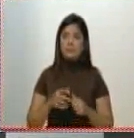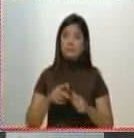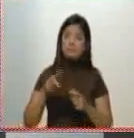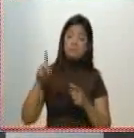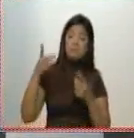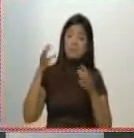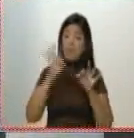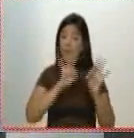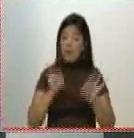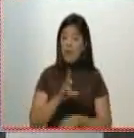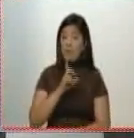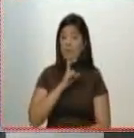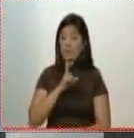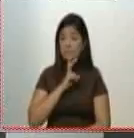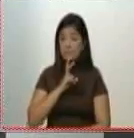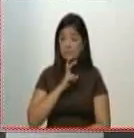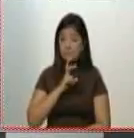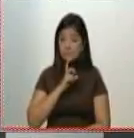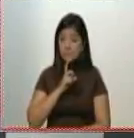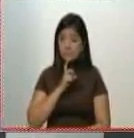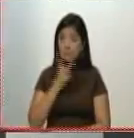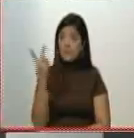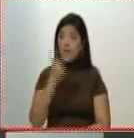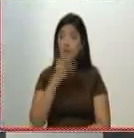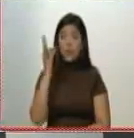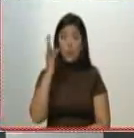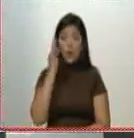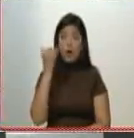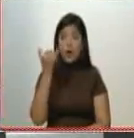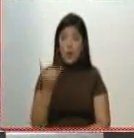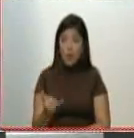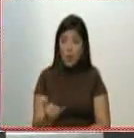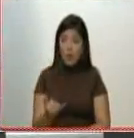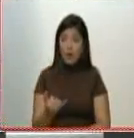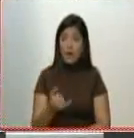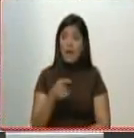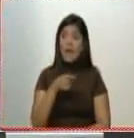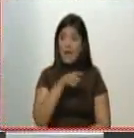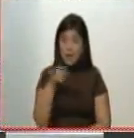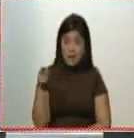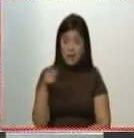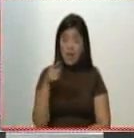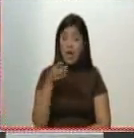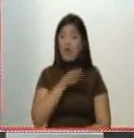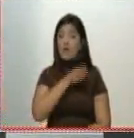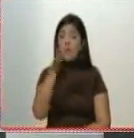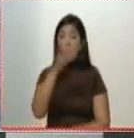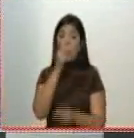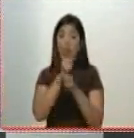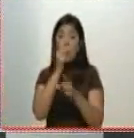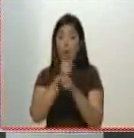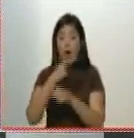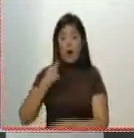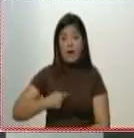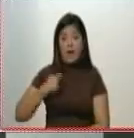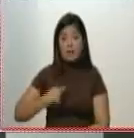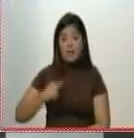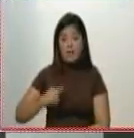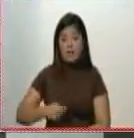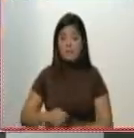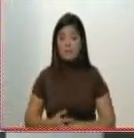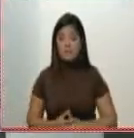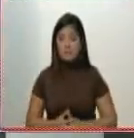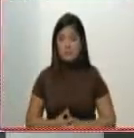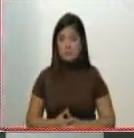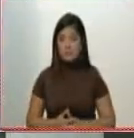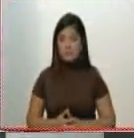de dificultades. Estas dos atletas que estamos viendo en estos momentos fueron las que nos representaron en los Juegos Panamericanos Toronto